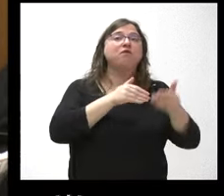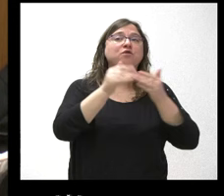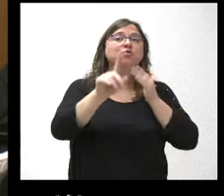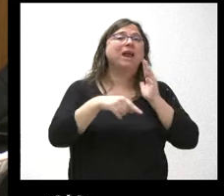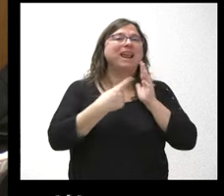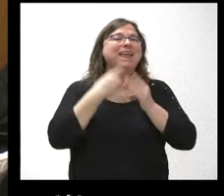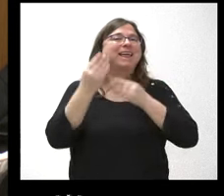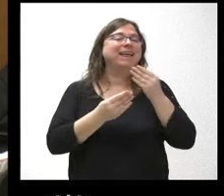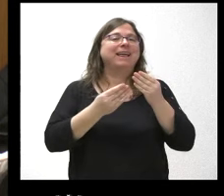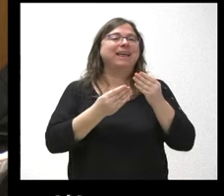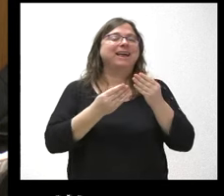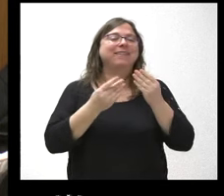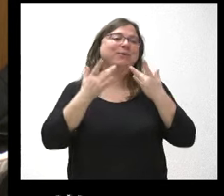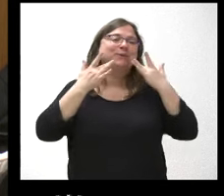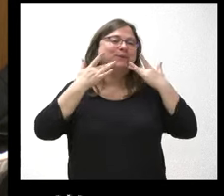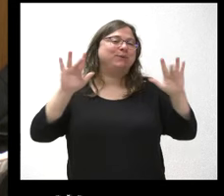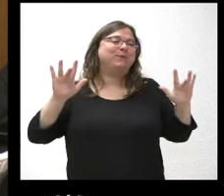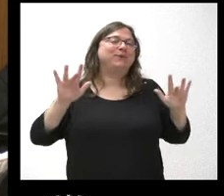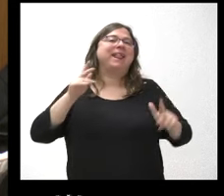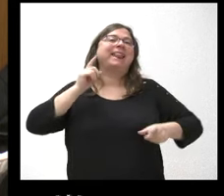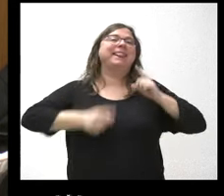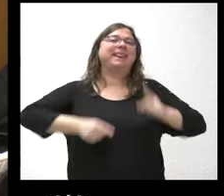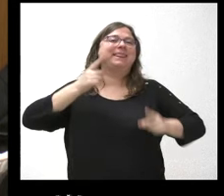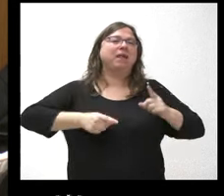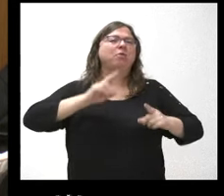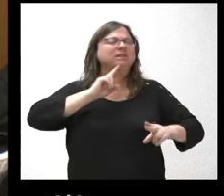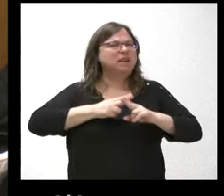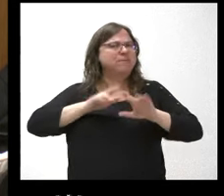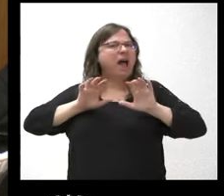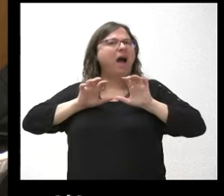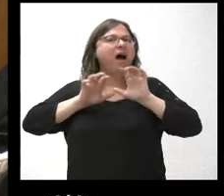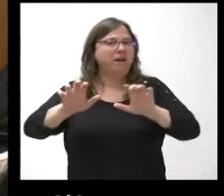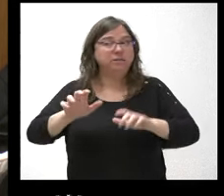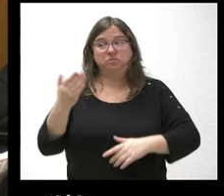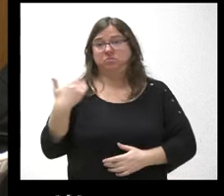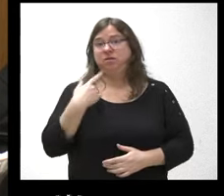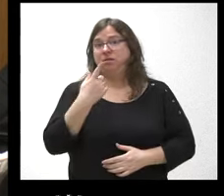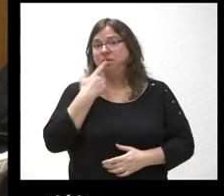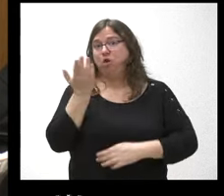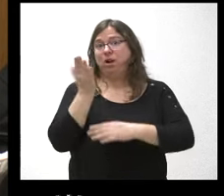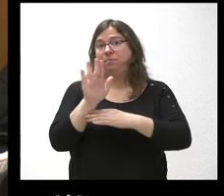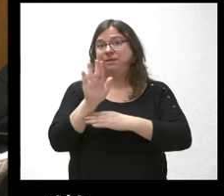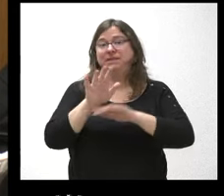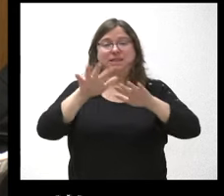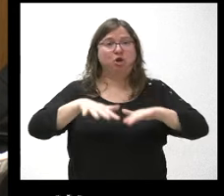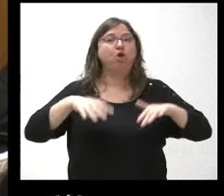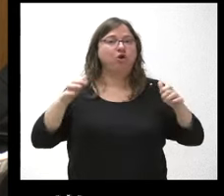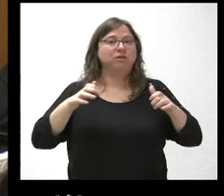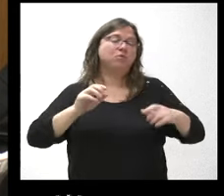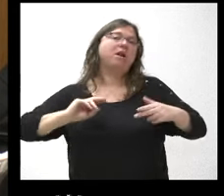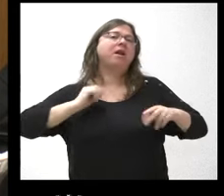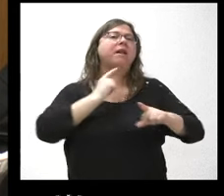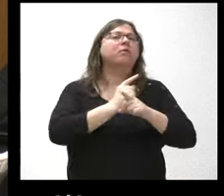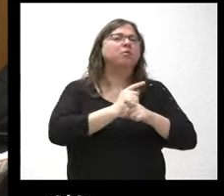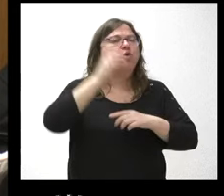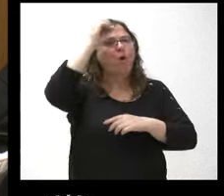que hace es un blanqueo de la dictadura y que más que concordia es una agresión. Lo acaba de decir ahora su representante en las Cortes presentando un recurso. No sé qué